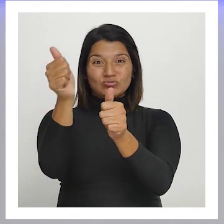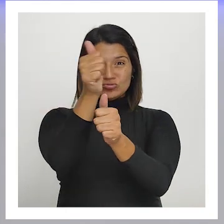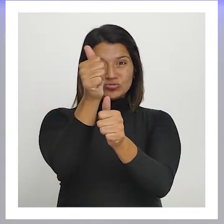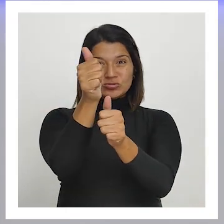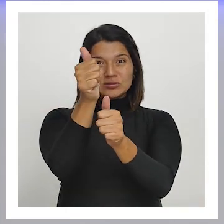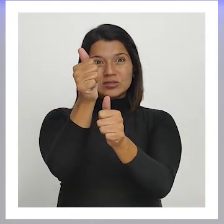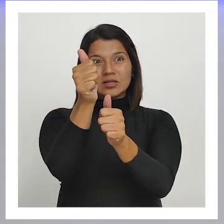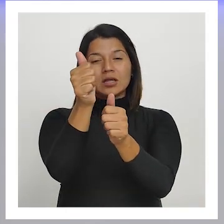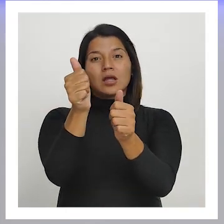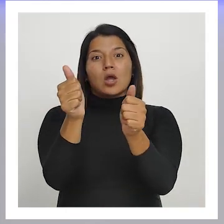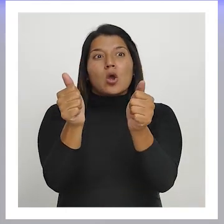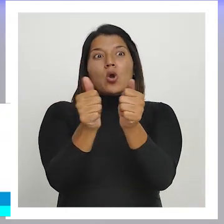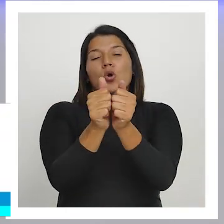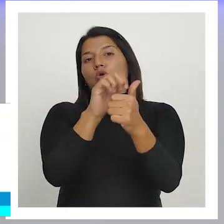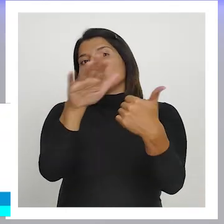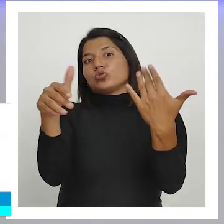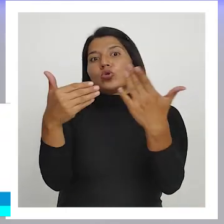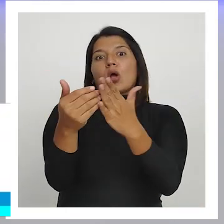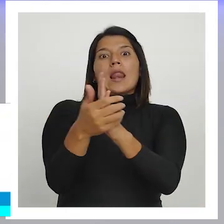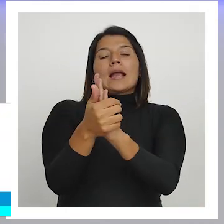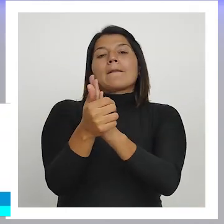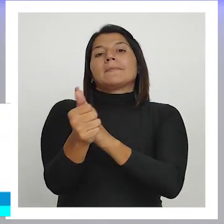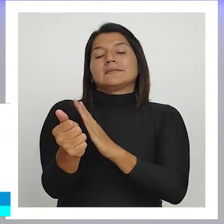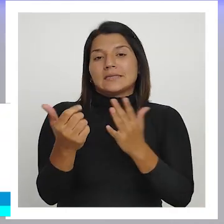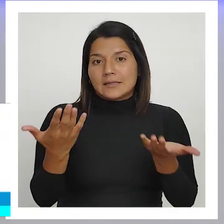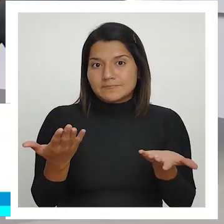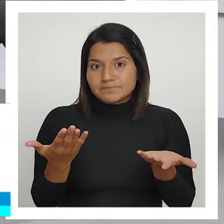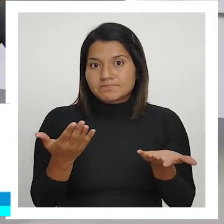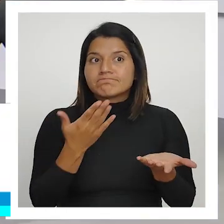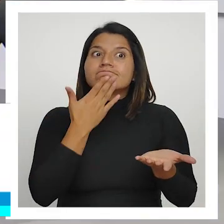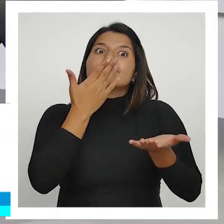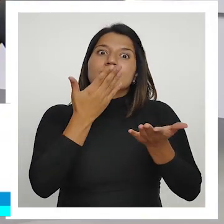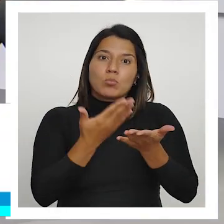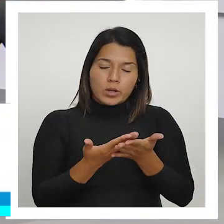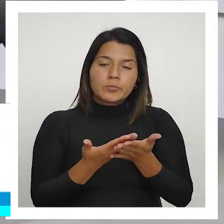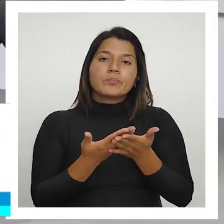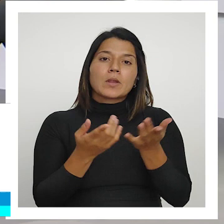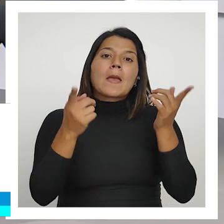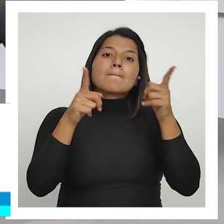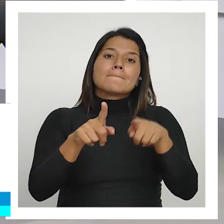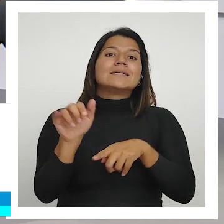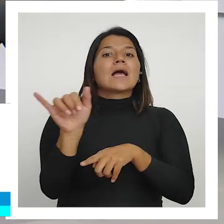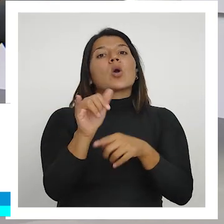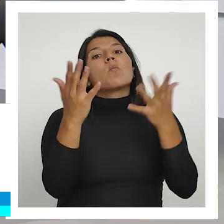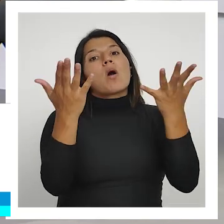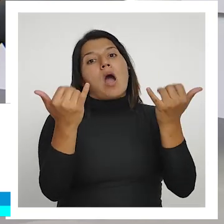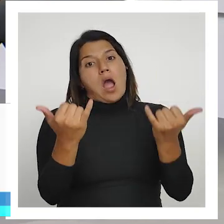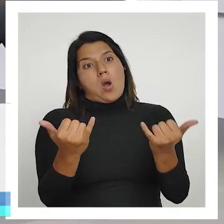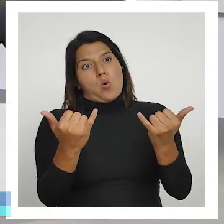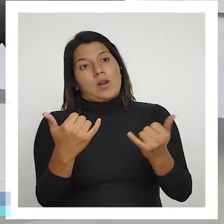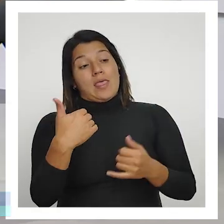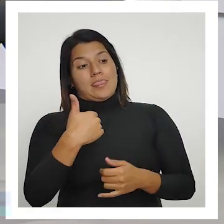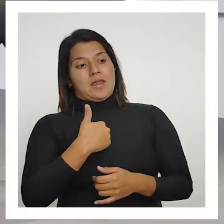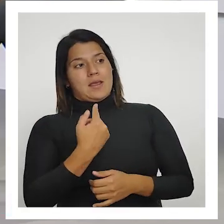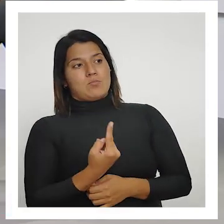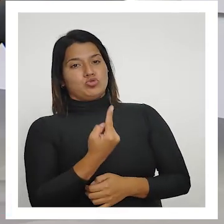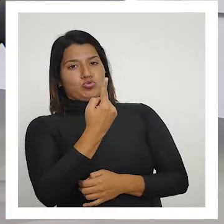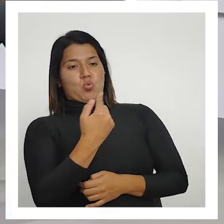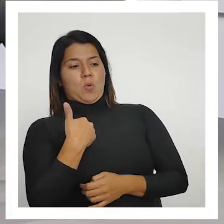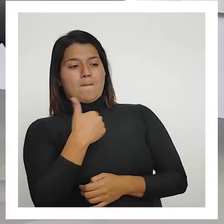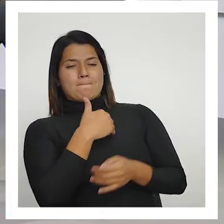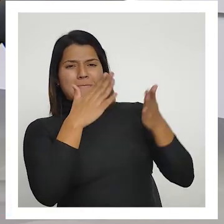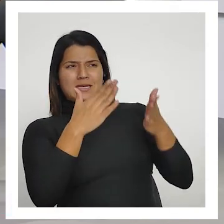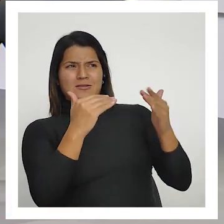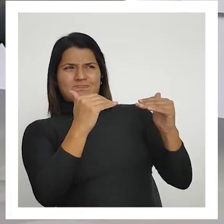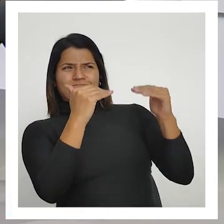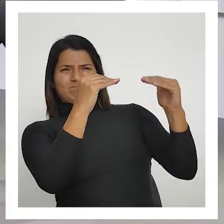la rectoría. Bueno, toparíamos con la suerte que tenemos ahora de tener un ministro con la calidad del ministro de Transporte que